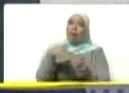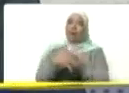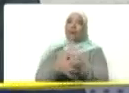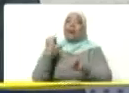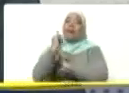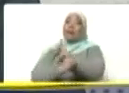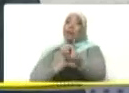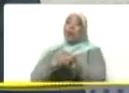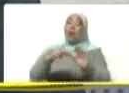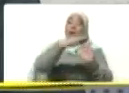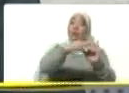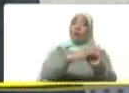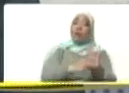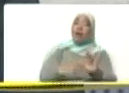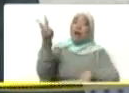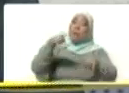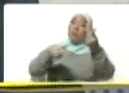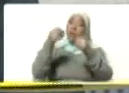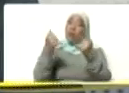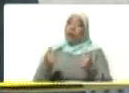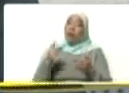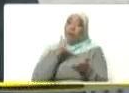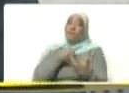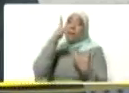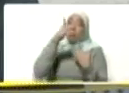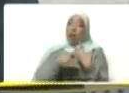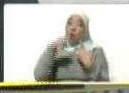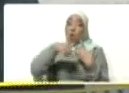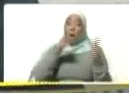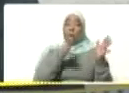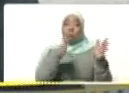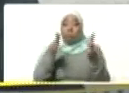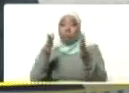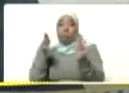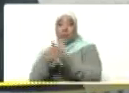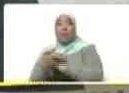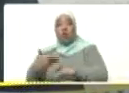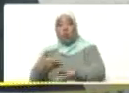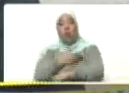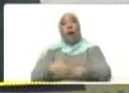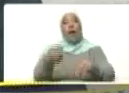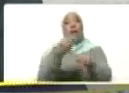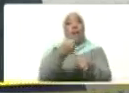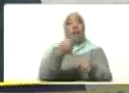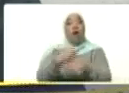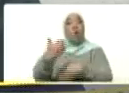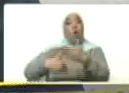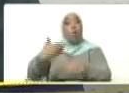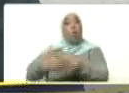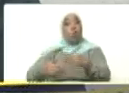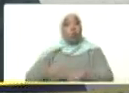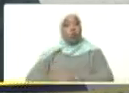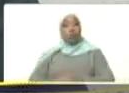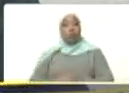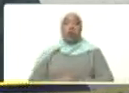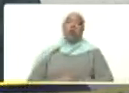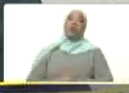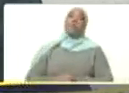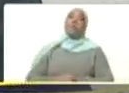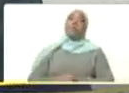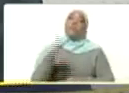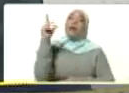internacionales expresados o planteados por el capitalismo y no por el trabajo. The second type of integration.